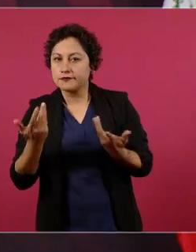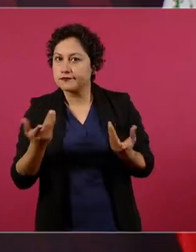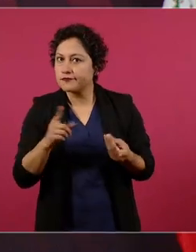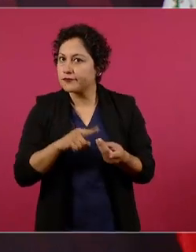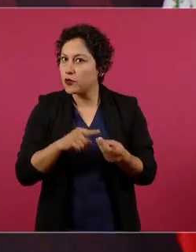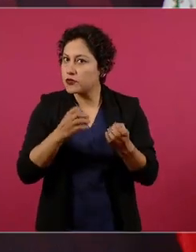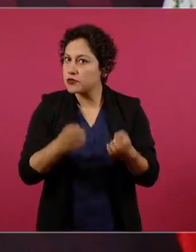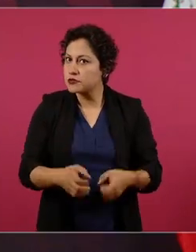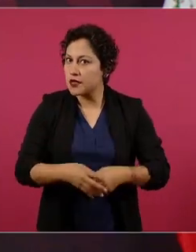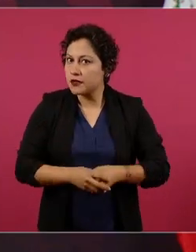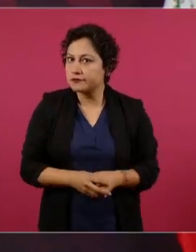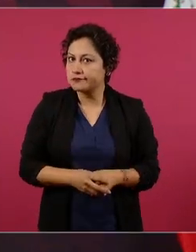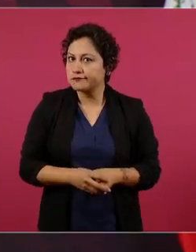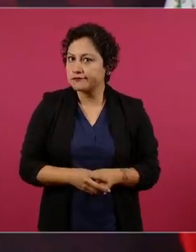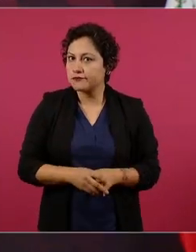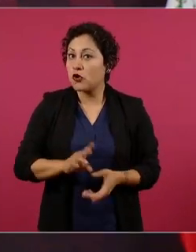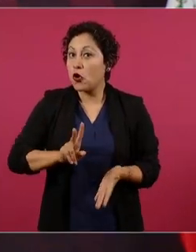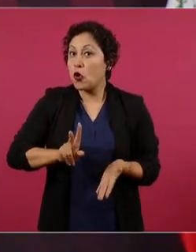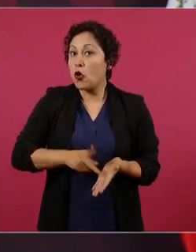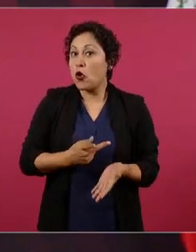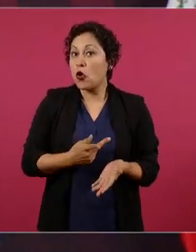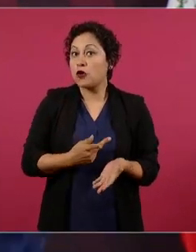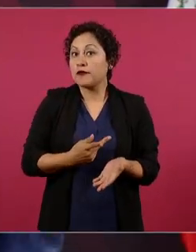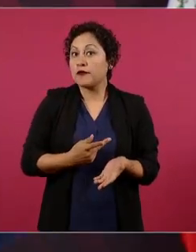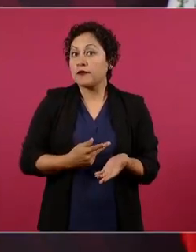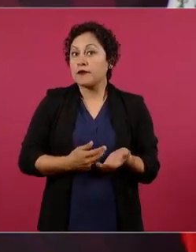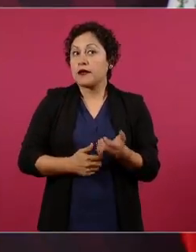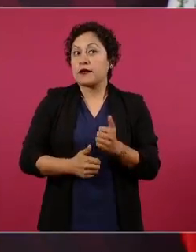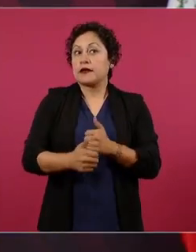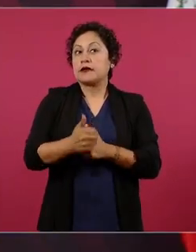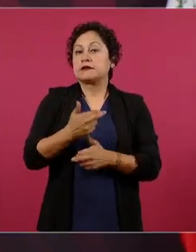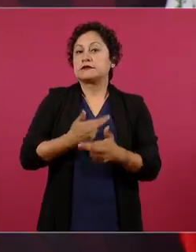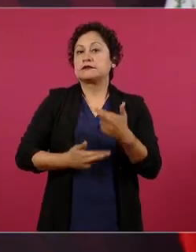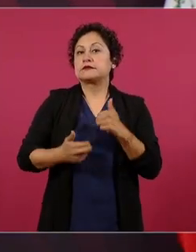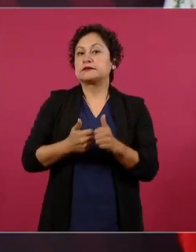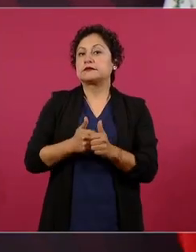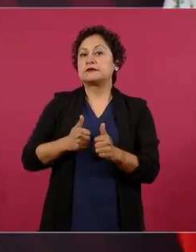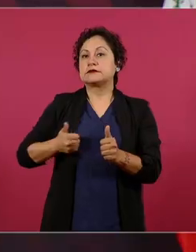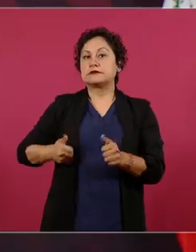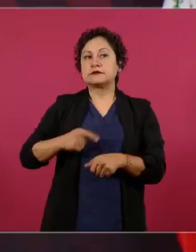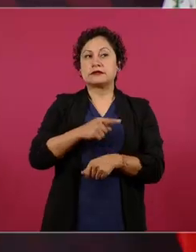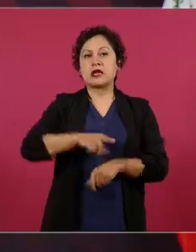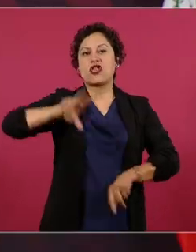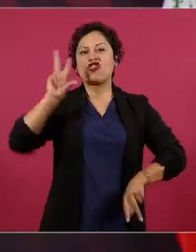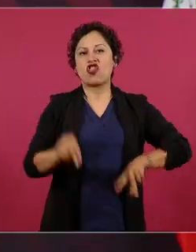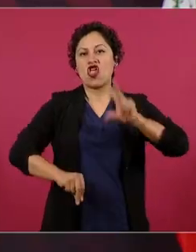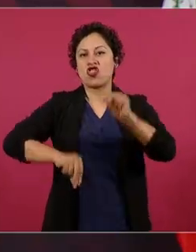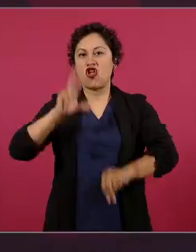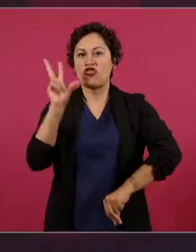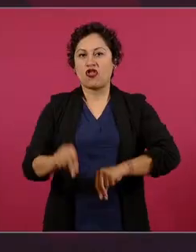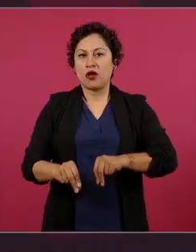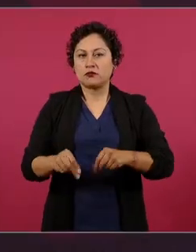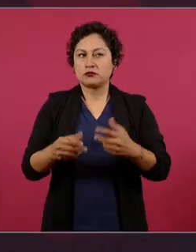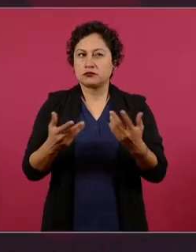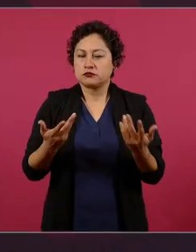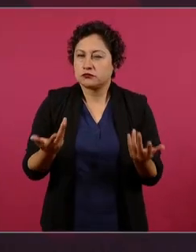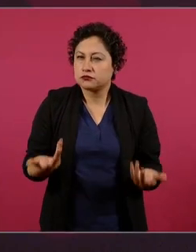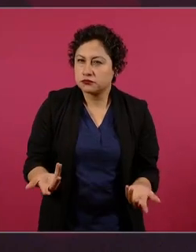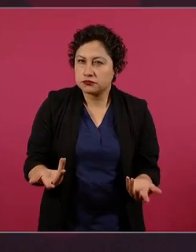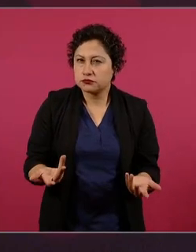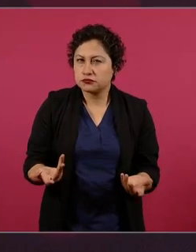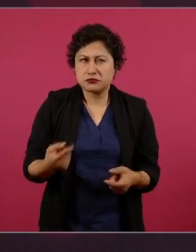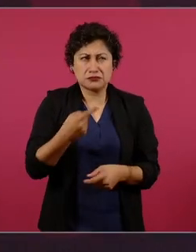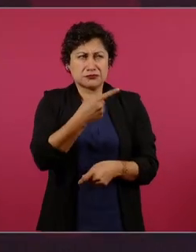Vuelven otra vez a lo mismo. ¿Qué les afecta o por qué defienden